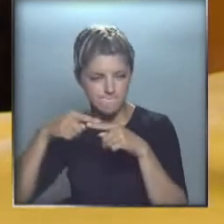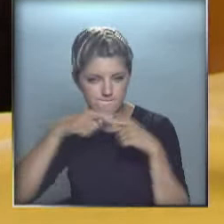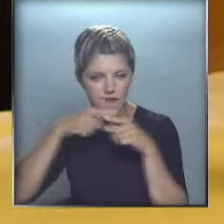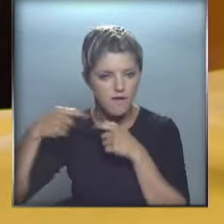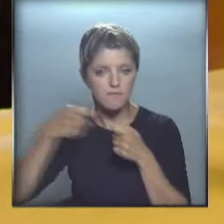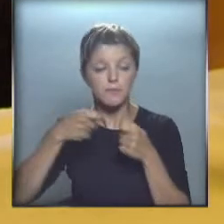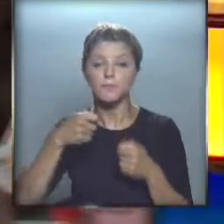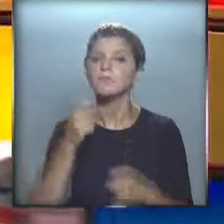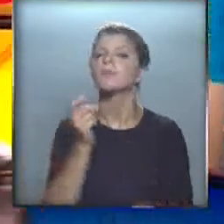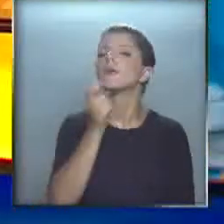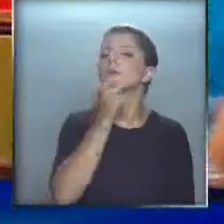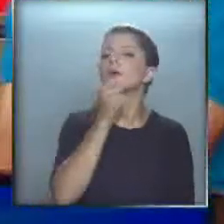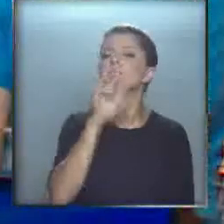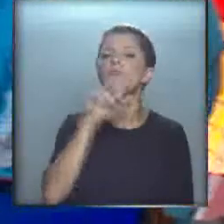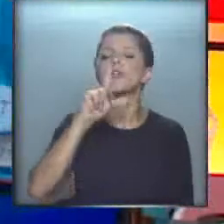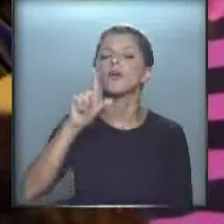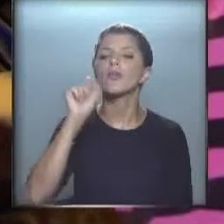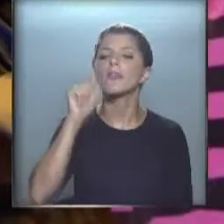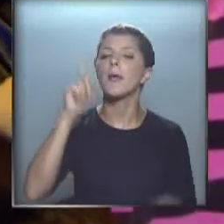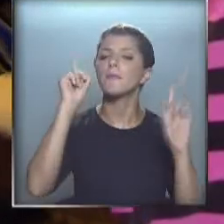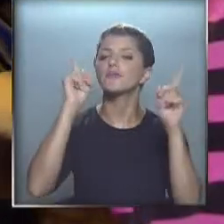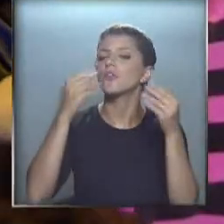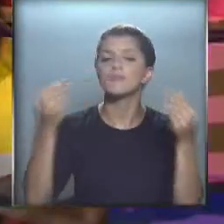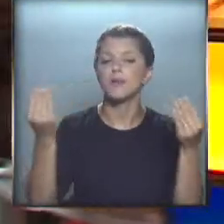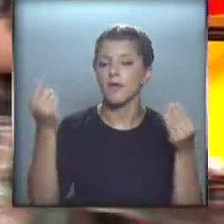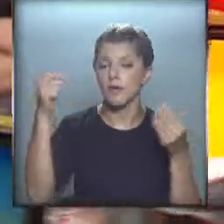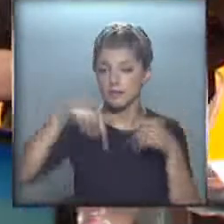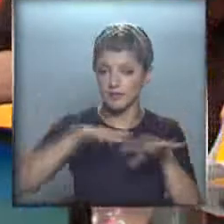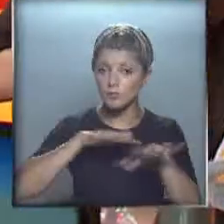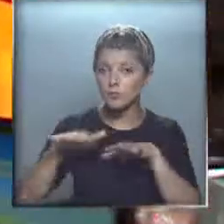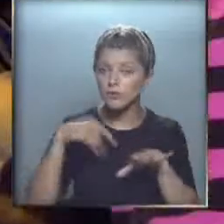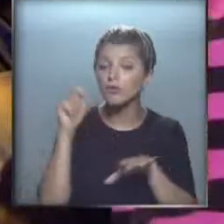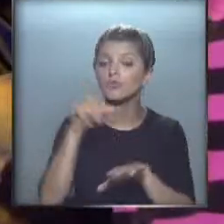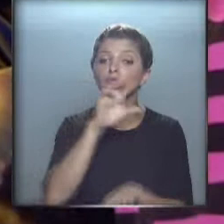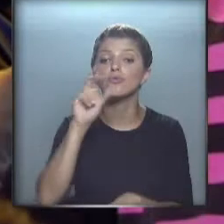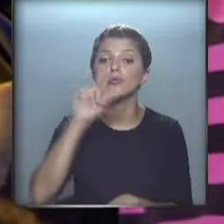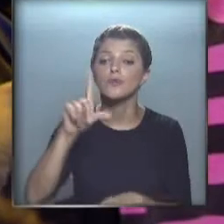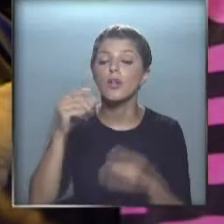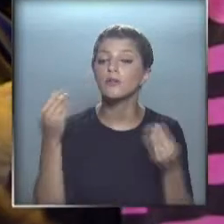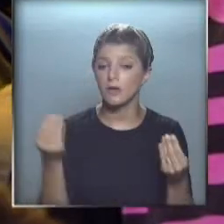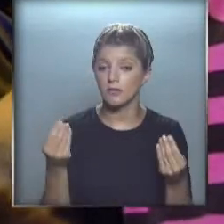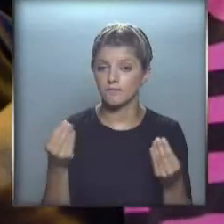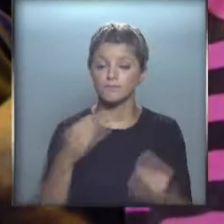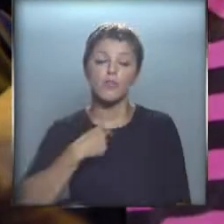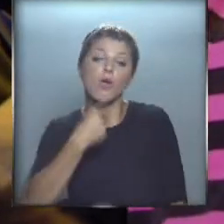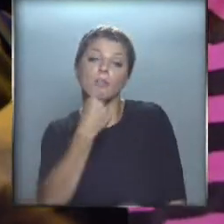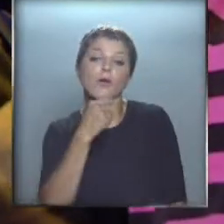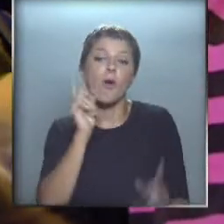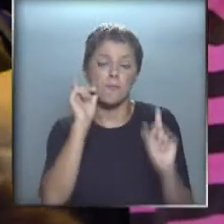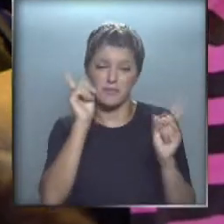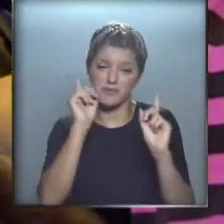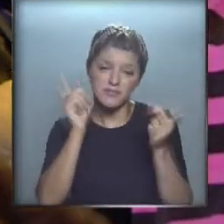el rol de los profesores cuál es, Abril, entonces, en estas situaciones así entre alumnos? Yo digo que los profesores no mucho,